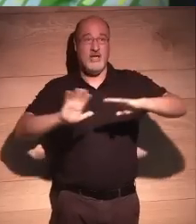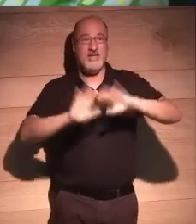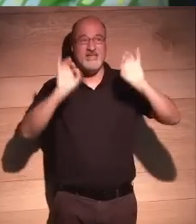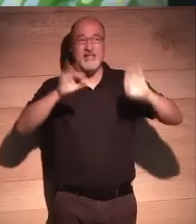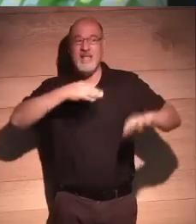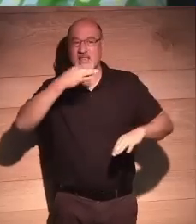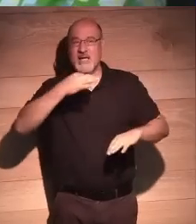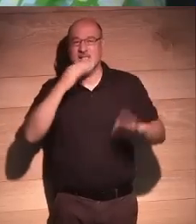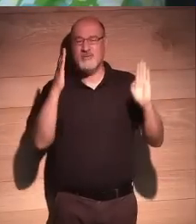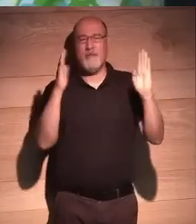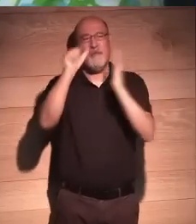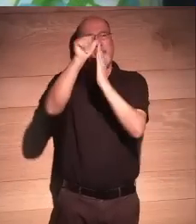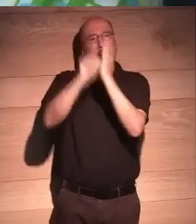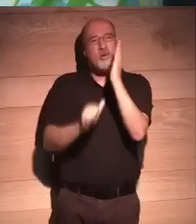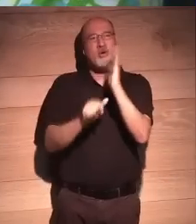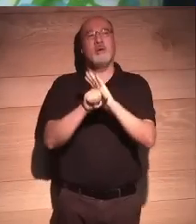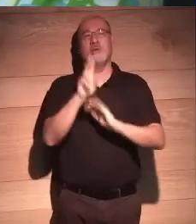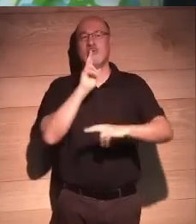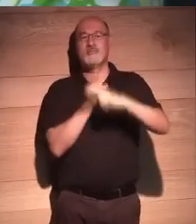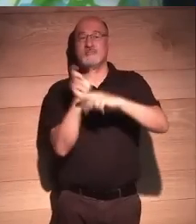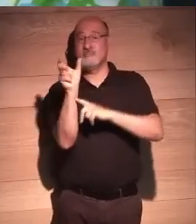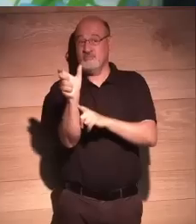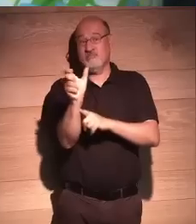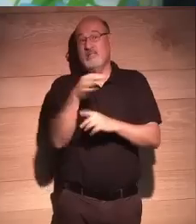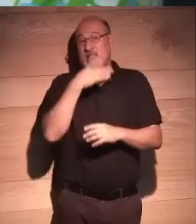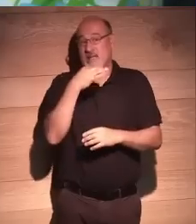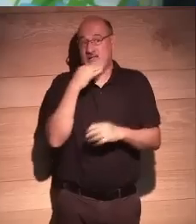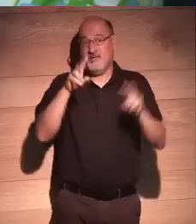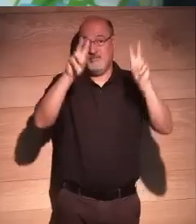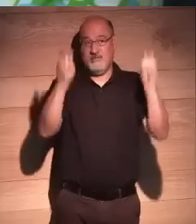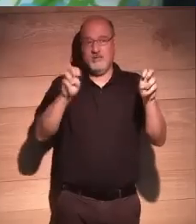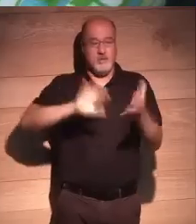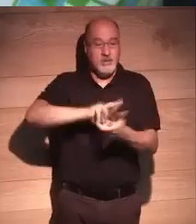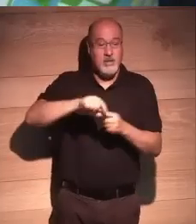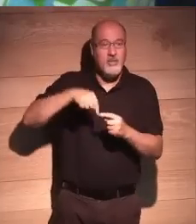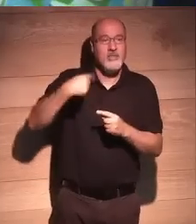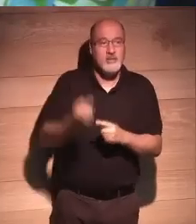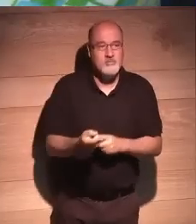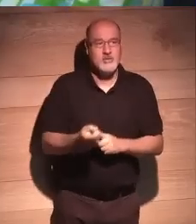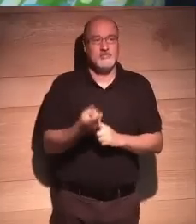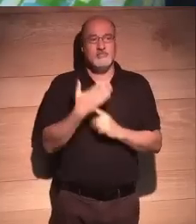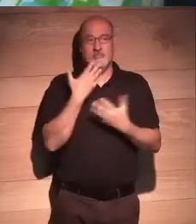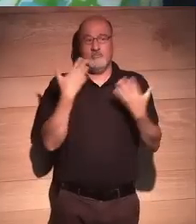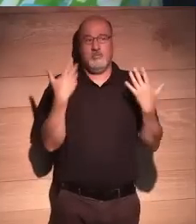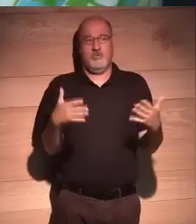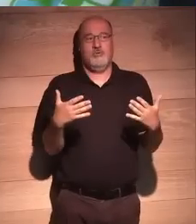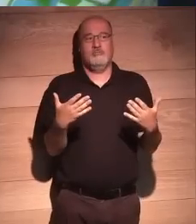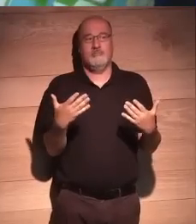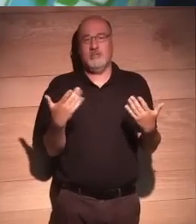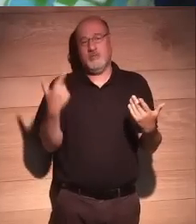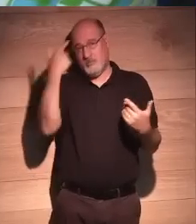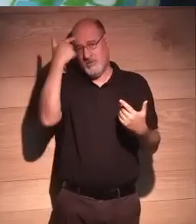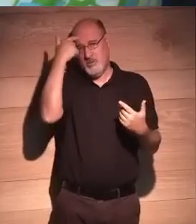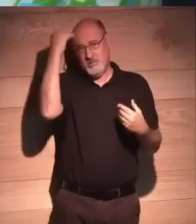vez La Tarde, que era un programa que había, como su nombre indica, La Tarde, después del telediario. Sí, muchos no se mataron para conseguir el título. No